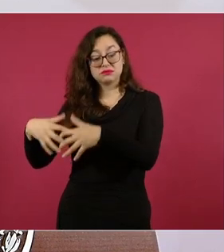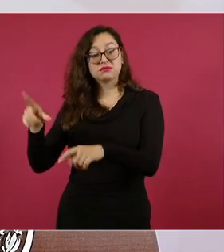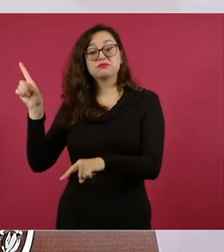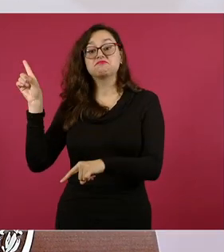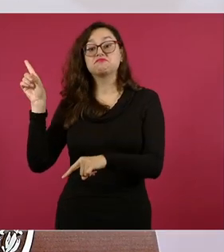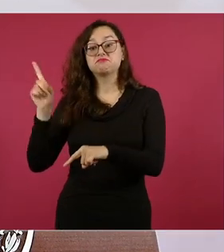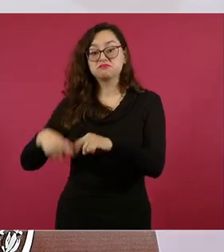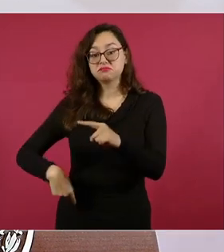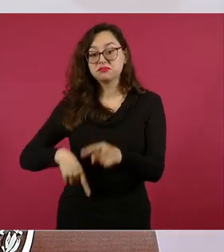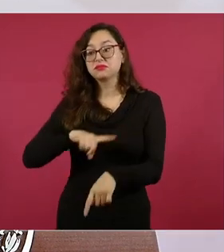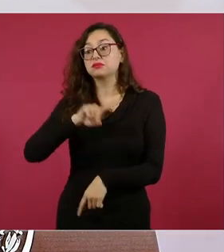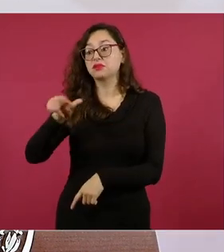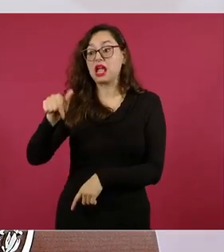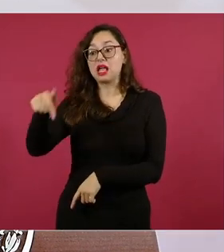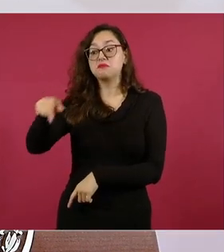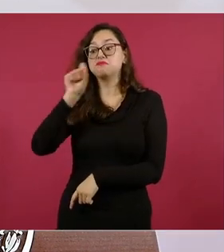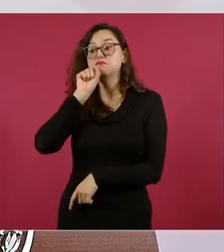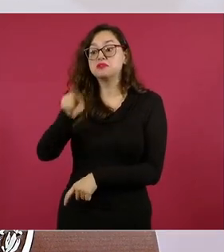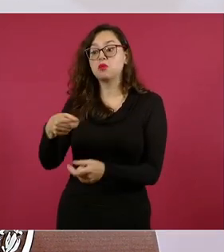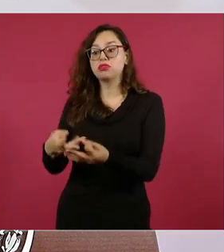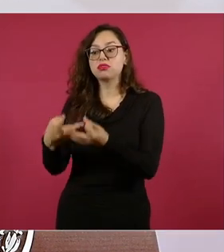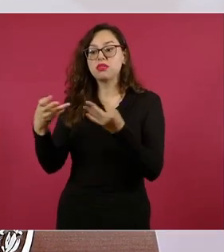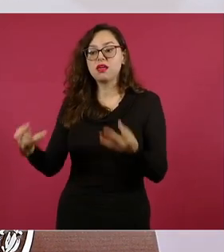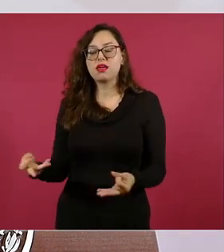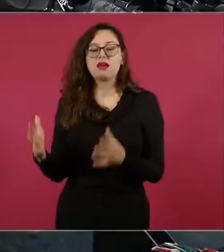se les entregaron viviendas,